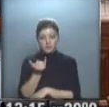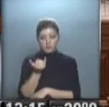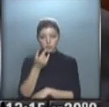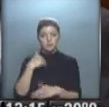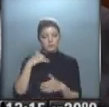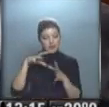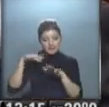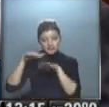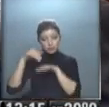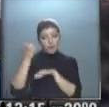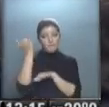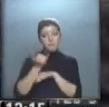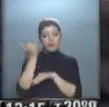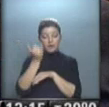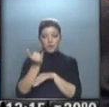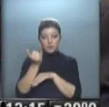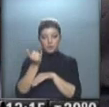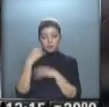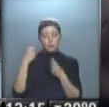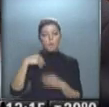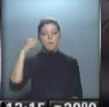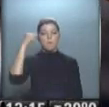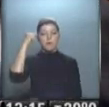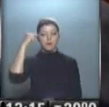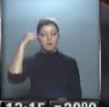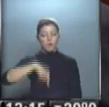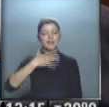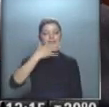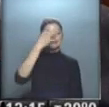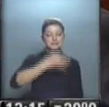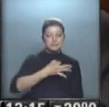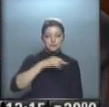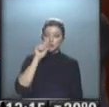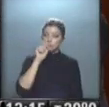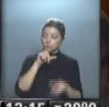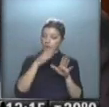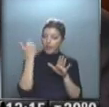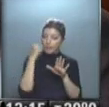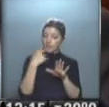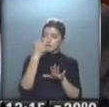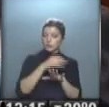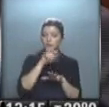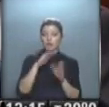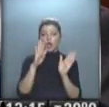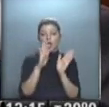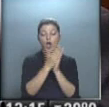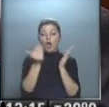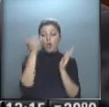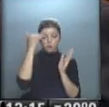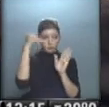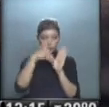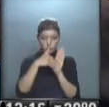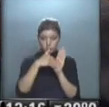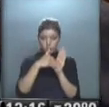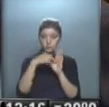explicamos esto en función de que creemos que el fallo ha establecido la constitucionalidad, por lo tanto que se puede